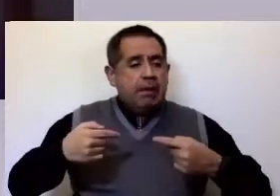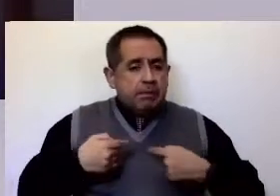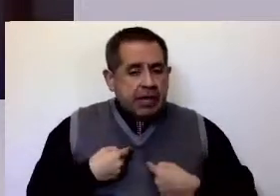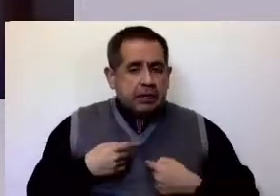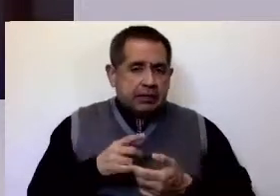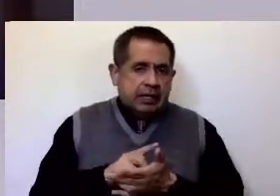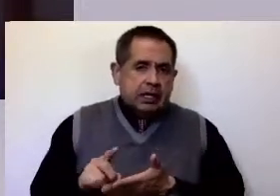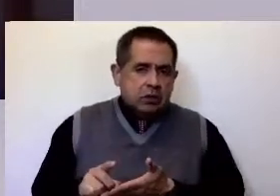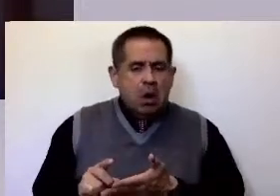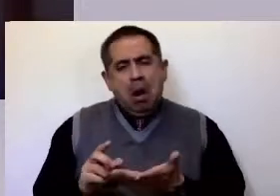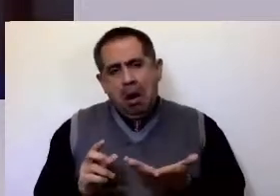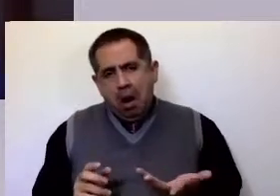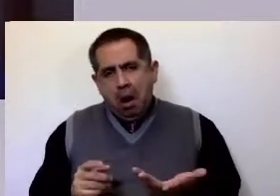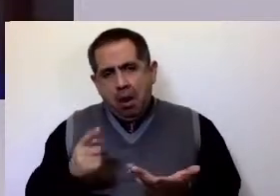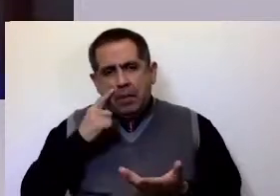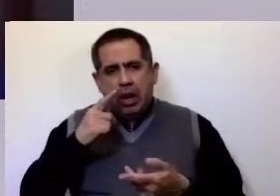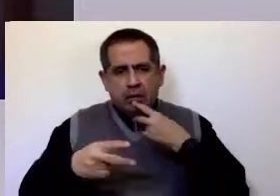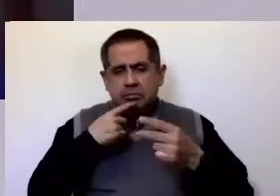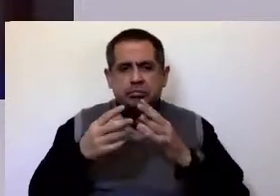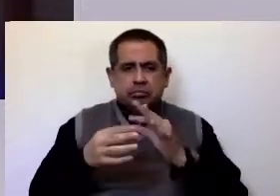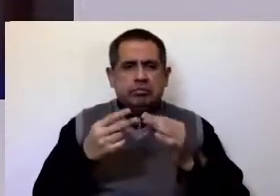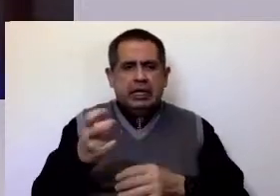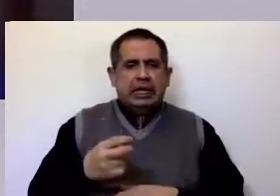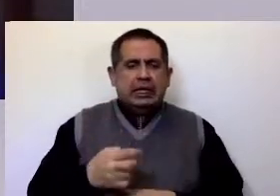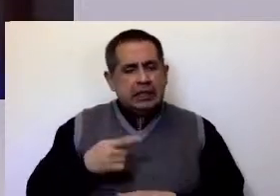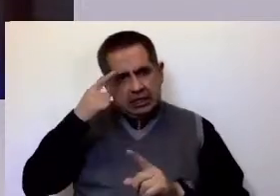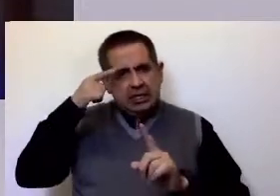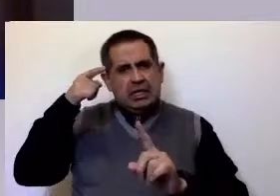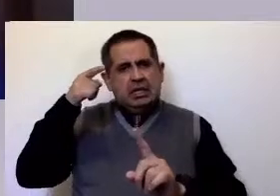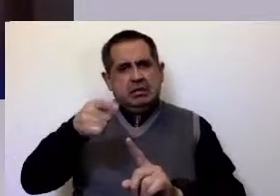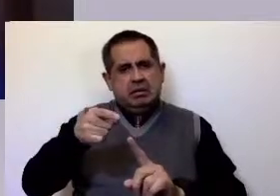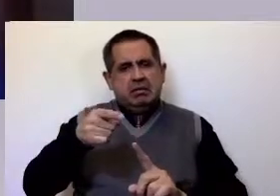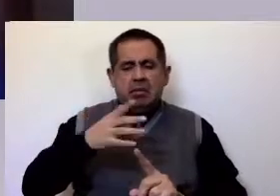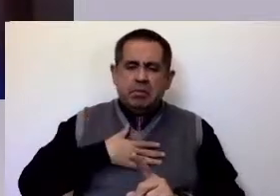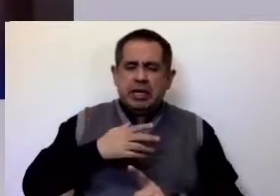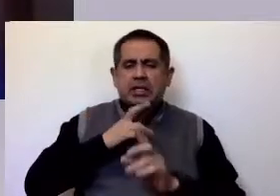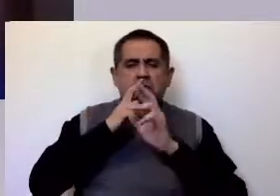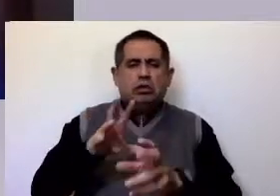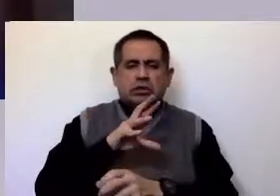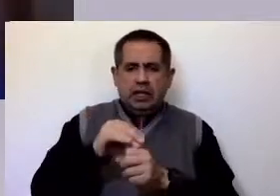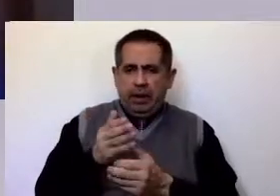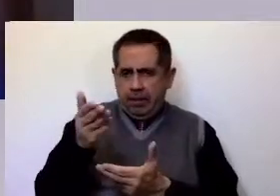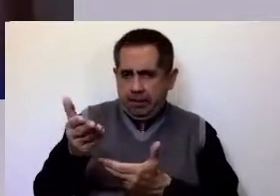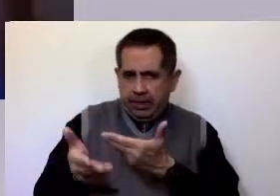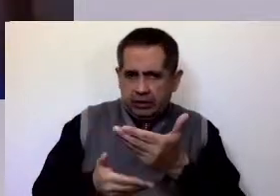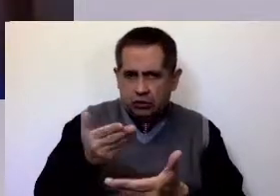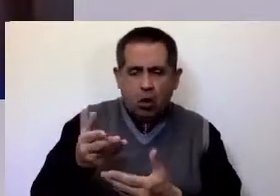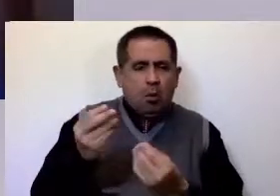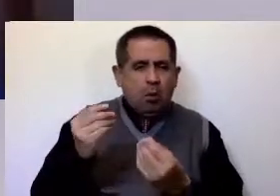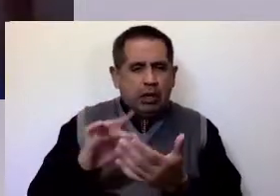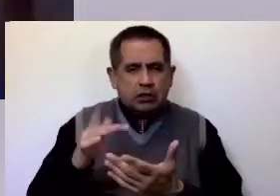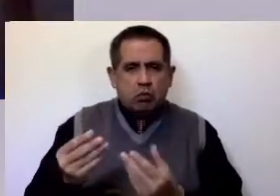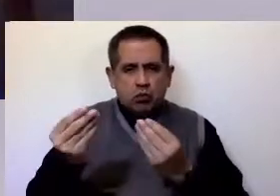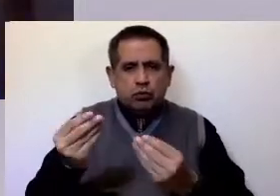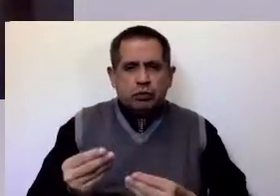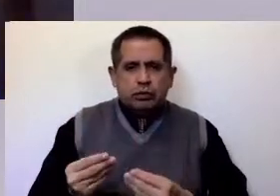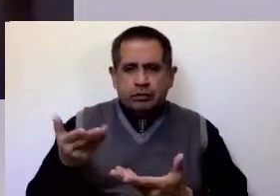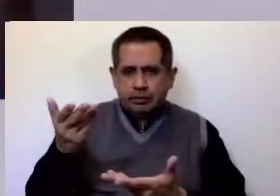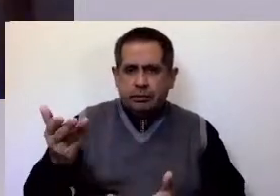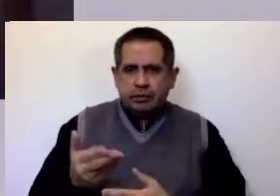impugnando éste sería mi respuesta maestro muchísimas gracias maestro